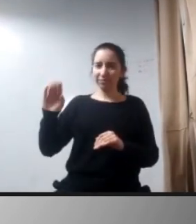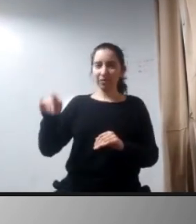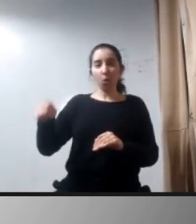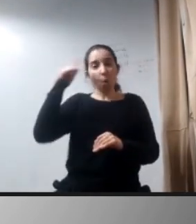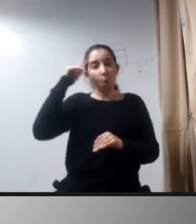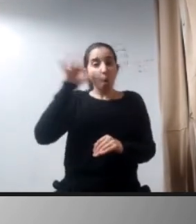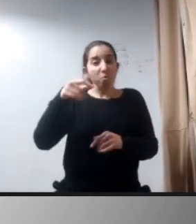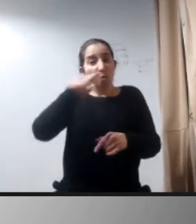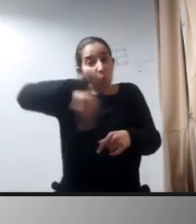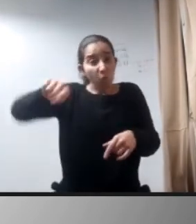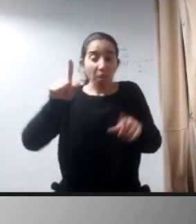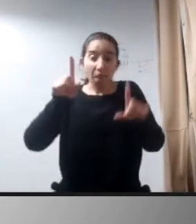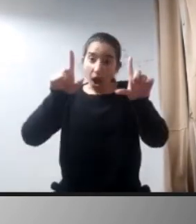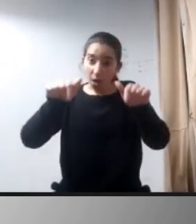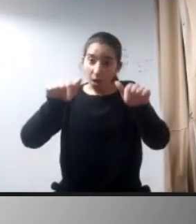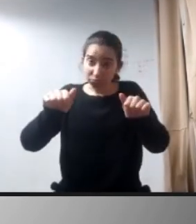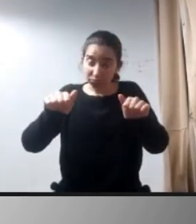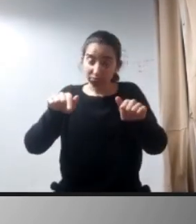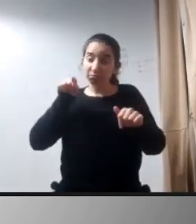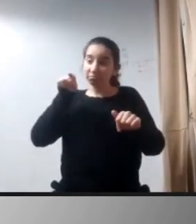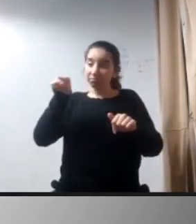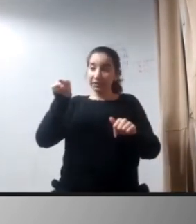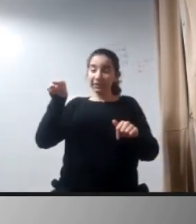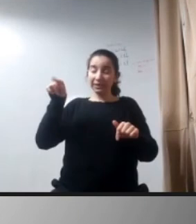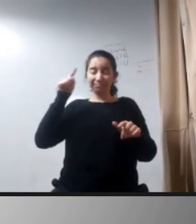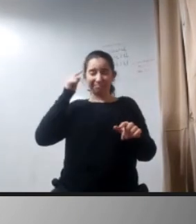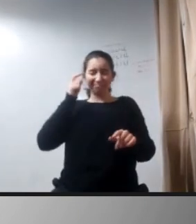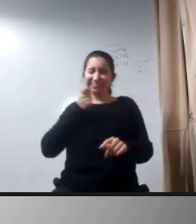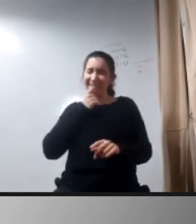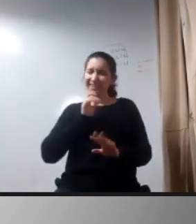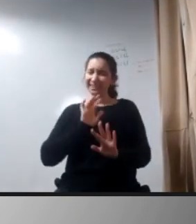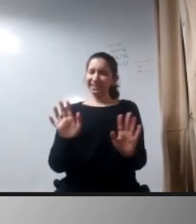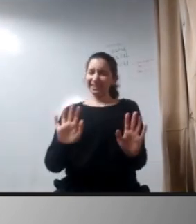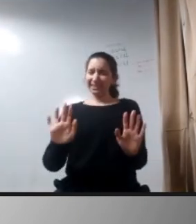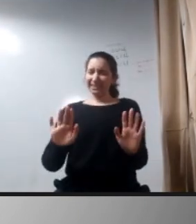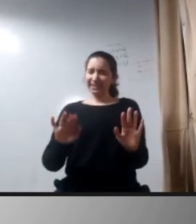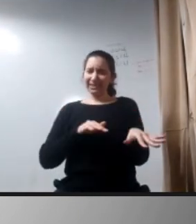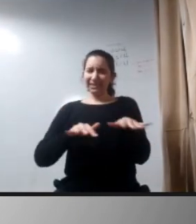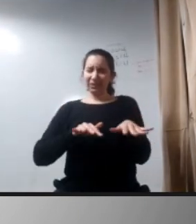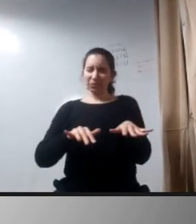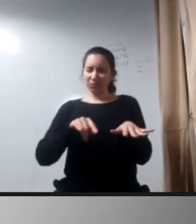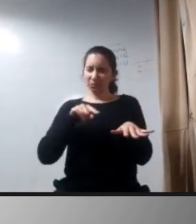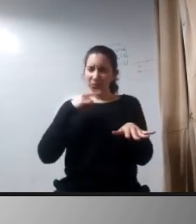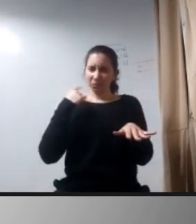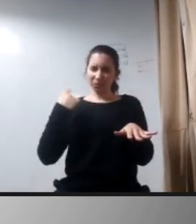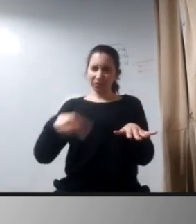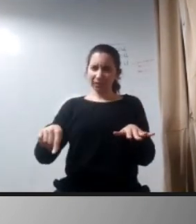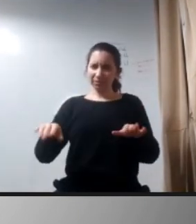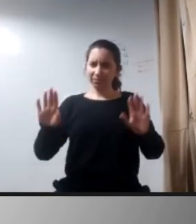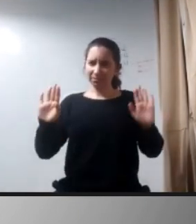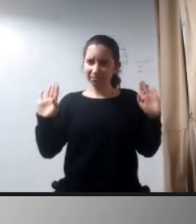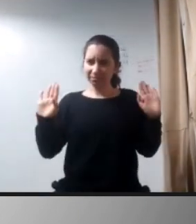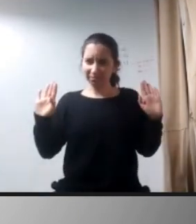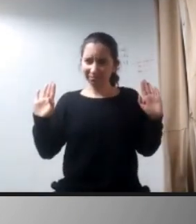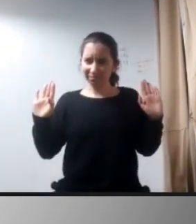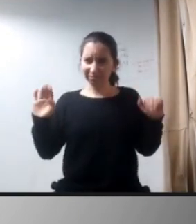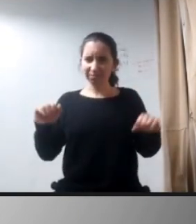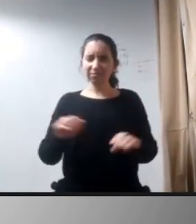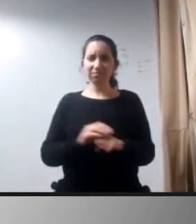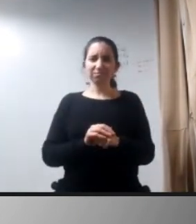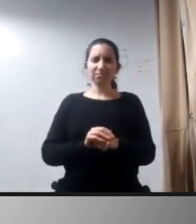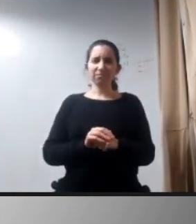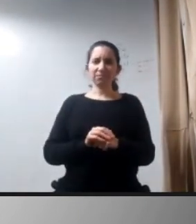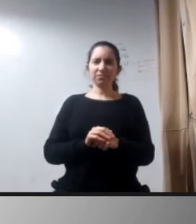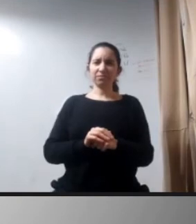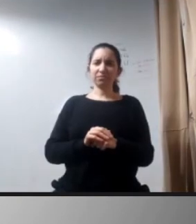la opinión que tuvieron ustedes, me resultó muy horroroso el intercambio que tuvo uno de los directores